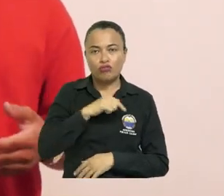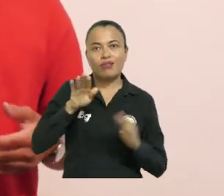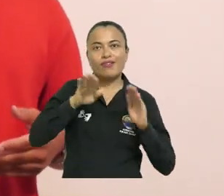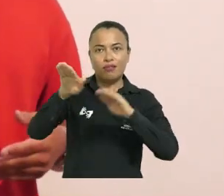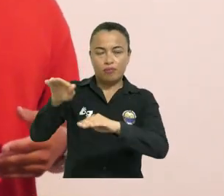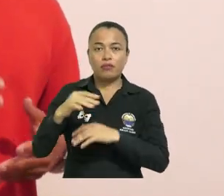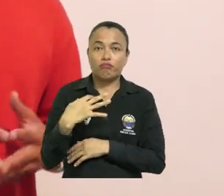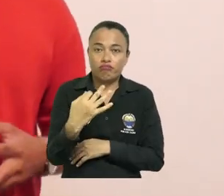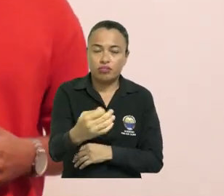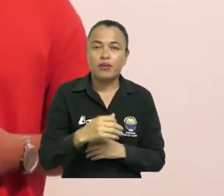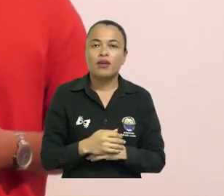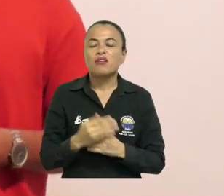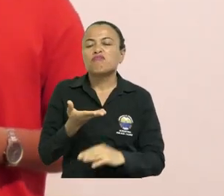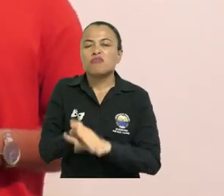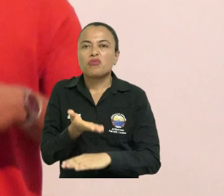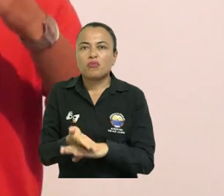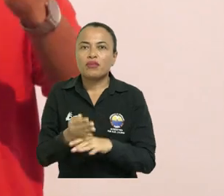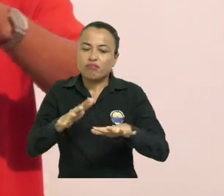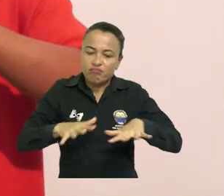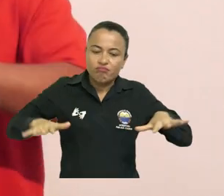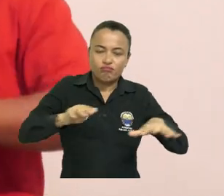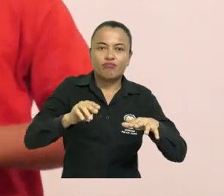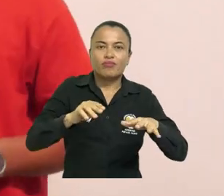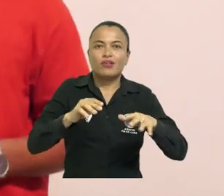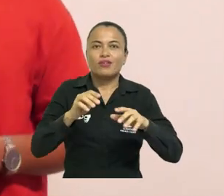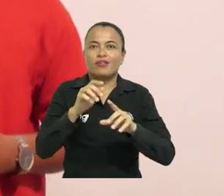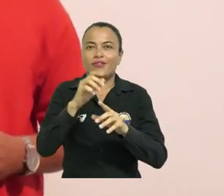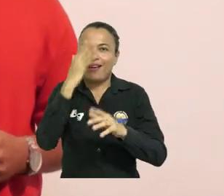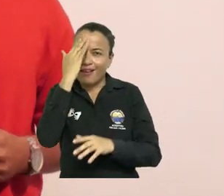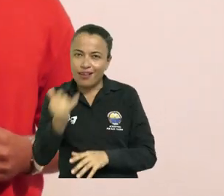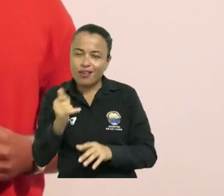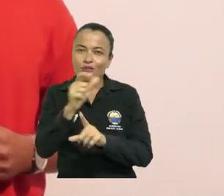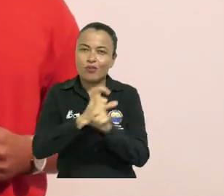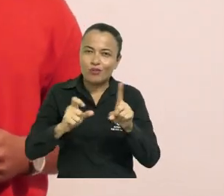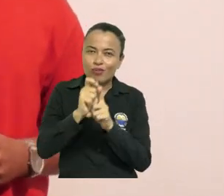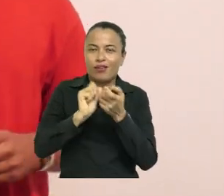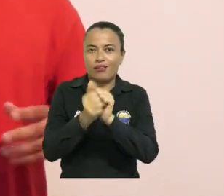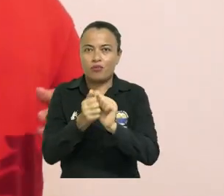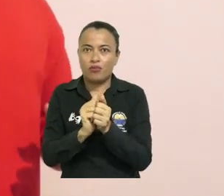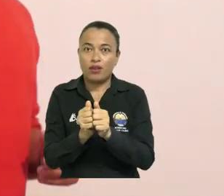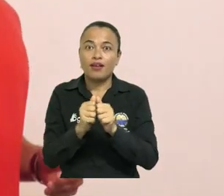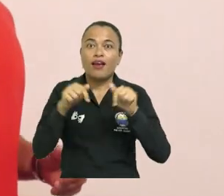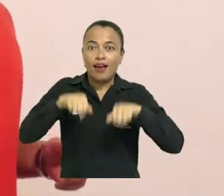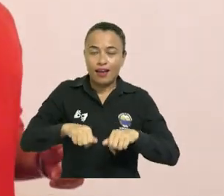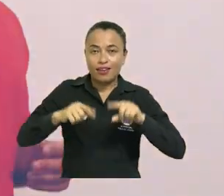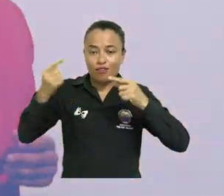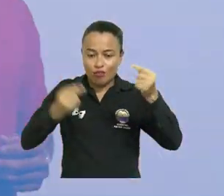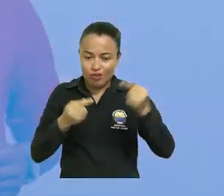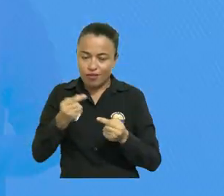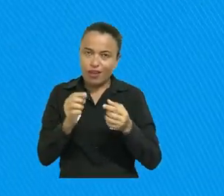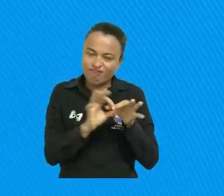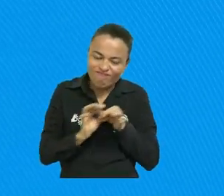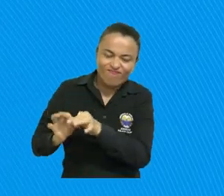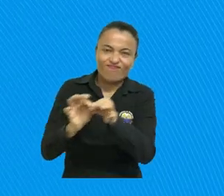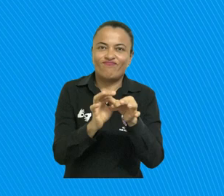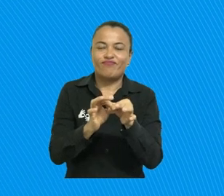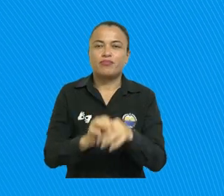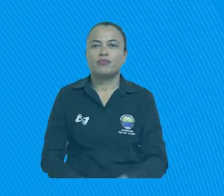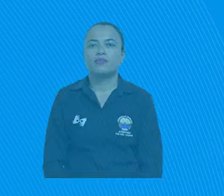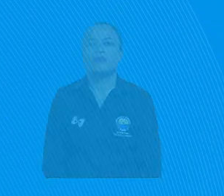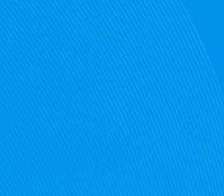en el desarrollo de espacios académicos, culturales y deportivos. Y recuerden que en Conta estamos más unidos que nunca.